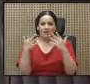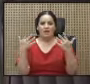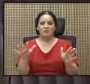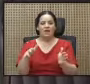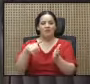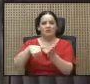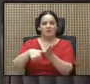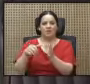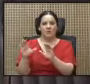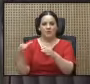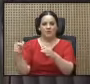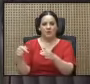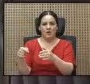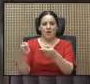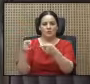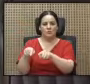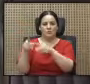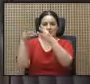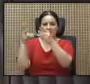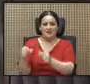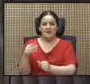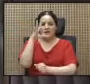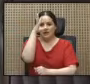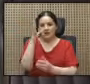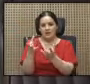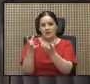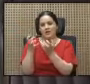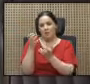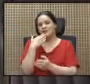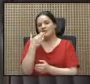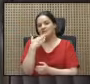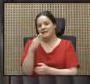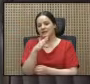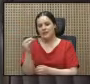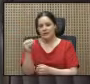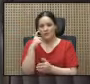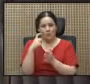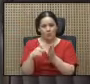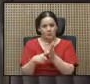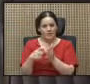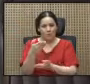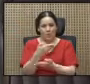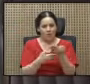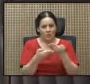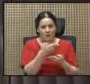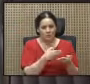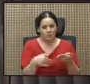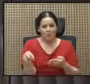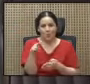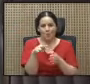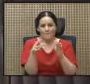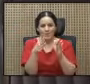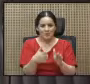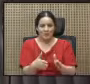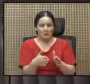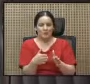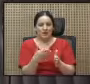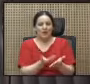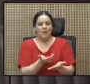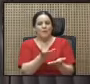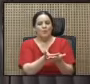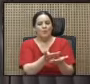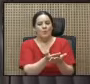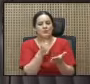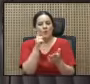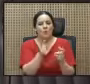dictaminado en la Comisión de Asuntos Hacendarios, y quiero agradecer y reconocer la colaboración de los compañeros en la propuesta de una